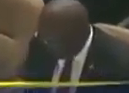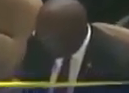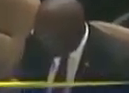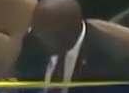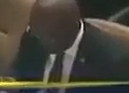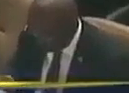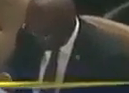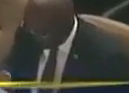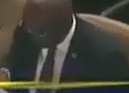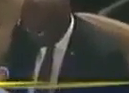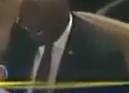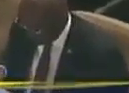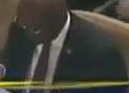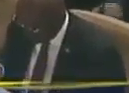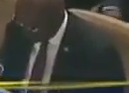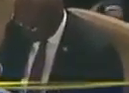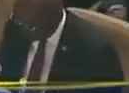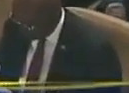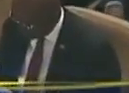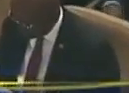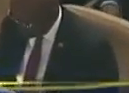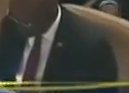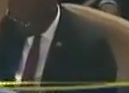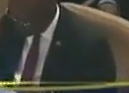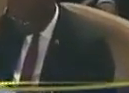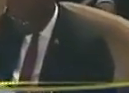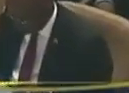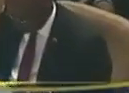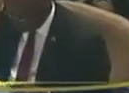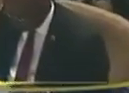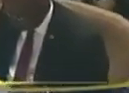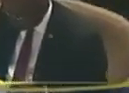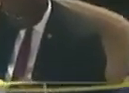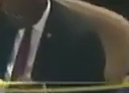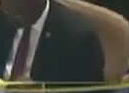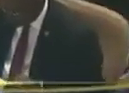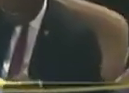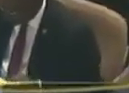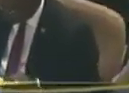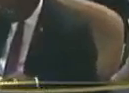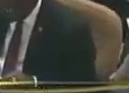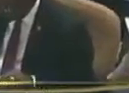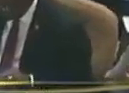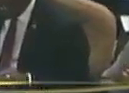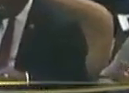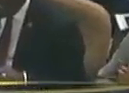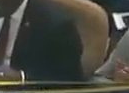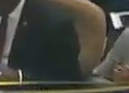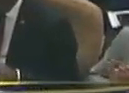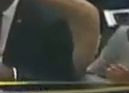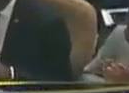Al hermano Roosevelt Esquerri, primer ministro de la Mancomunidad de Dominica.